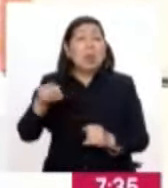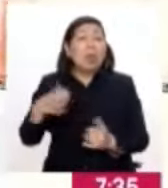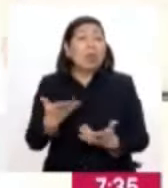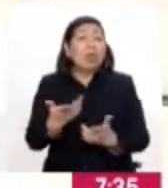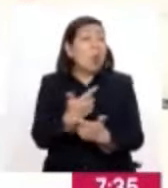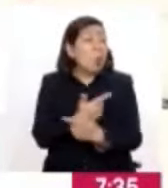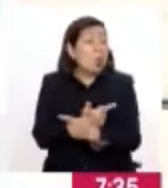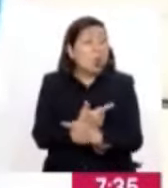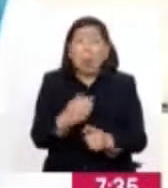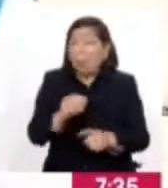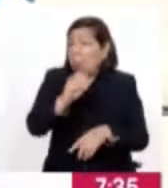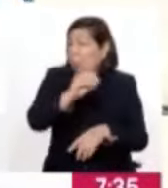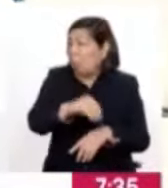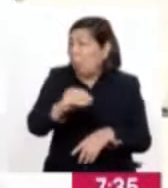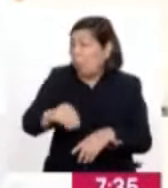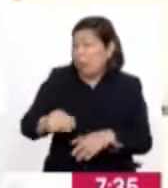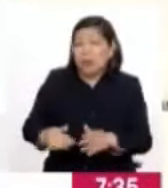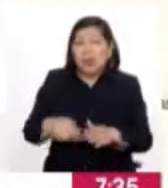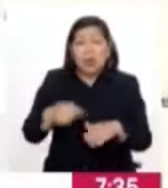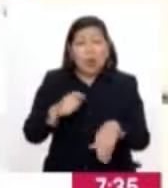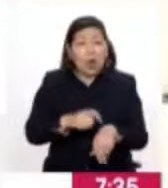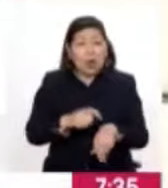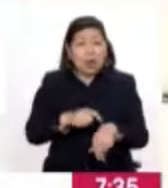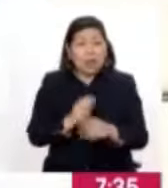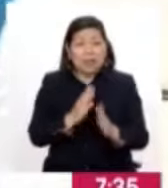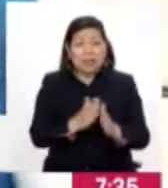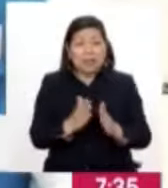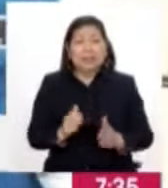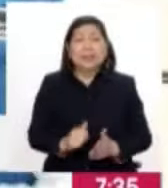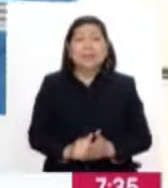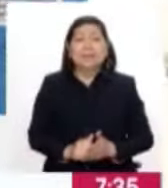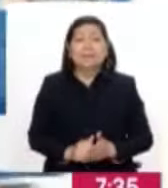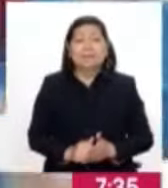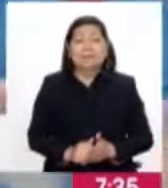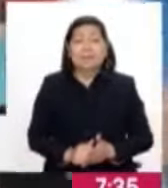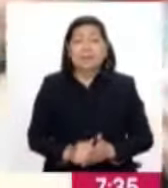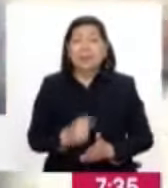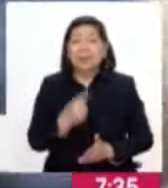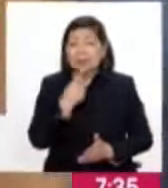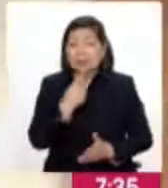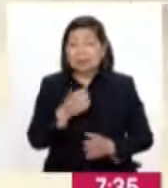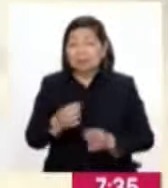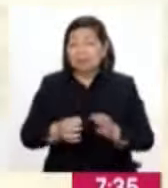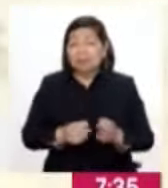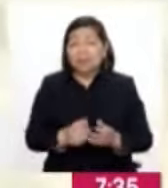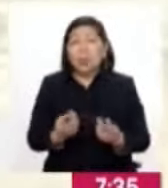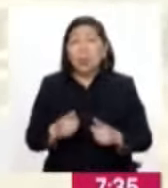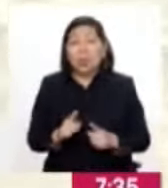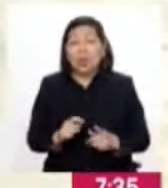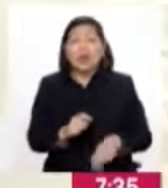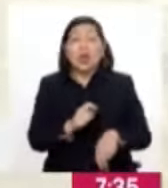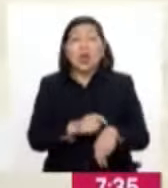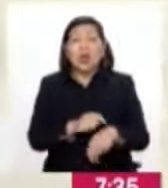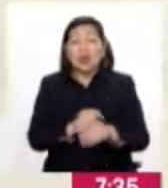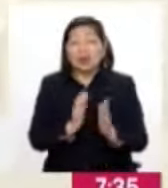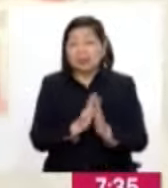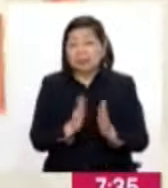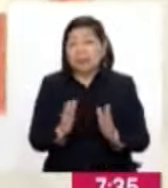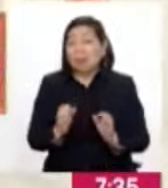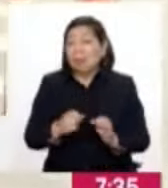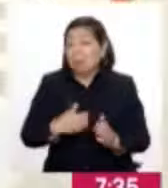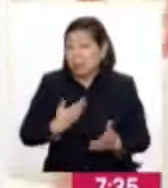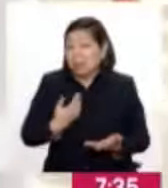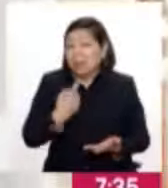Urigancho, cualquiera de los 300 dentro del horario, que seguramente ya nuestros compañeros de Farenet nos podrán decir cuáles son los horarios, ellos